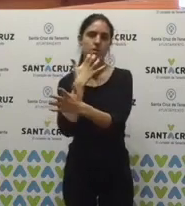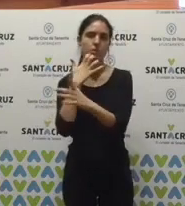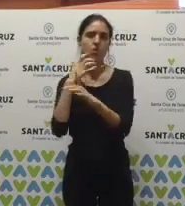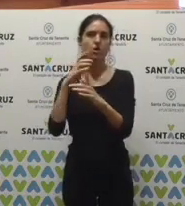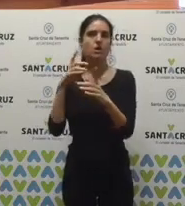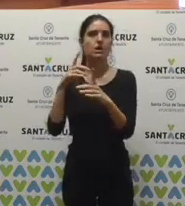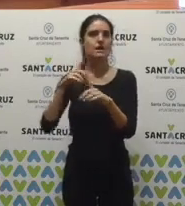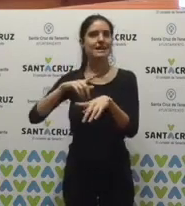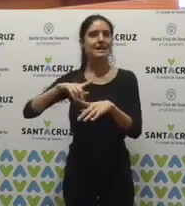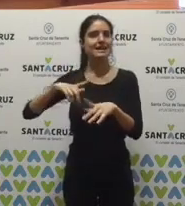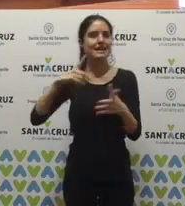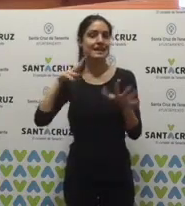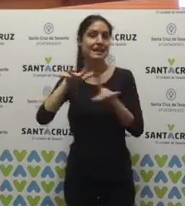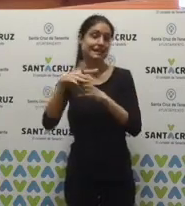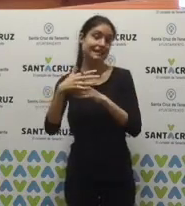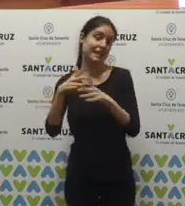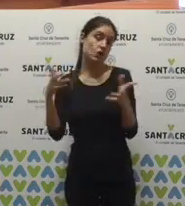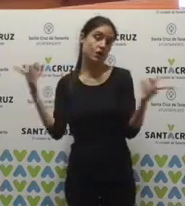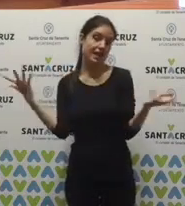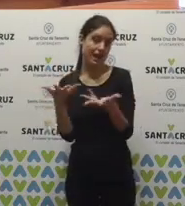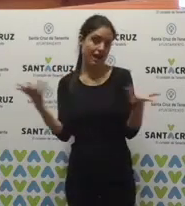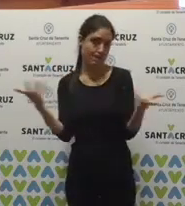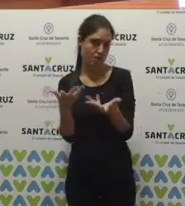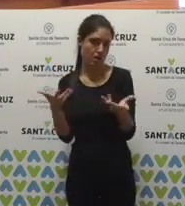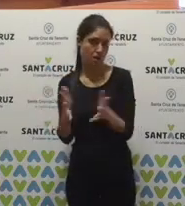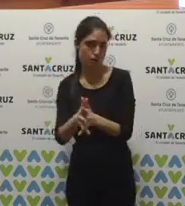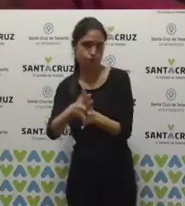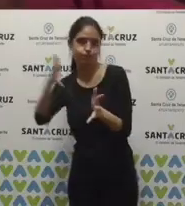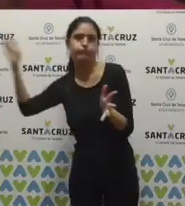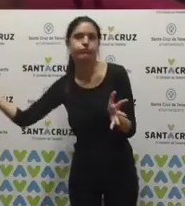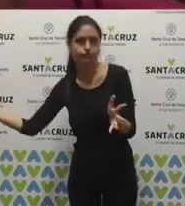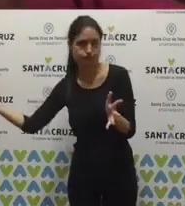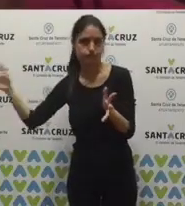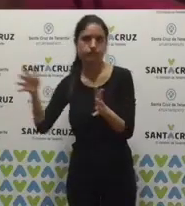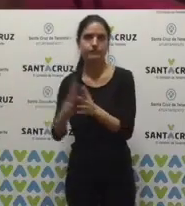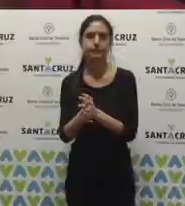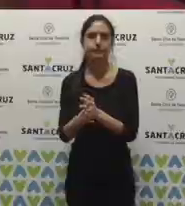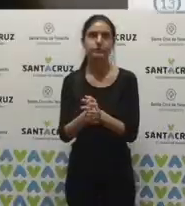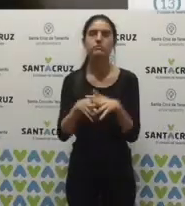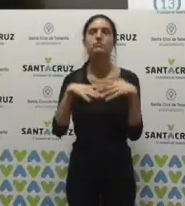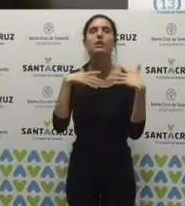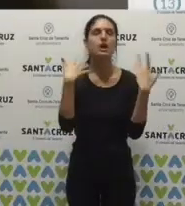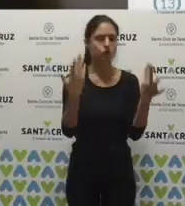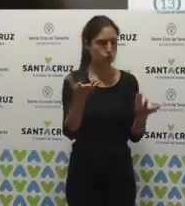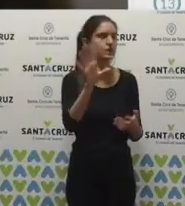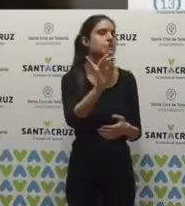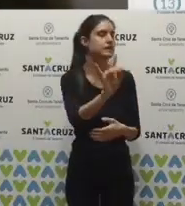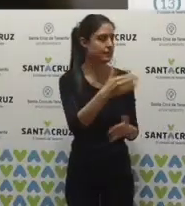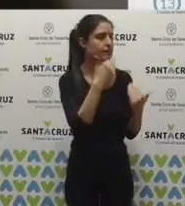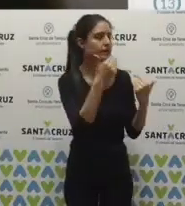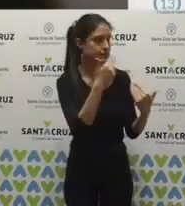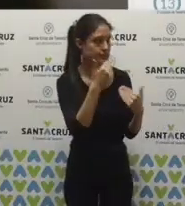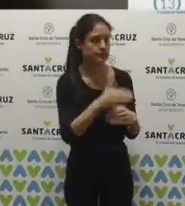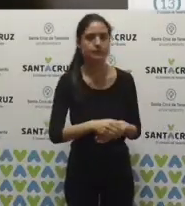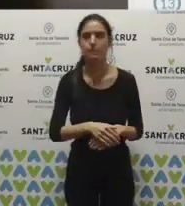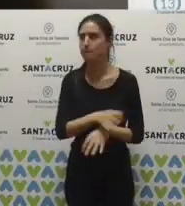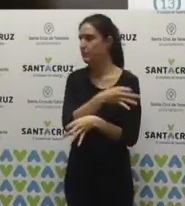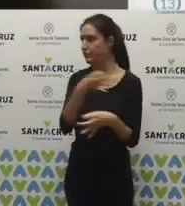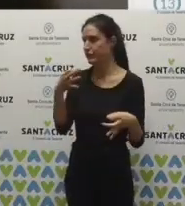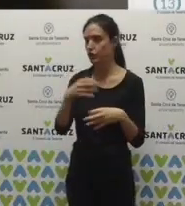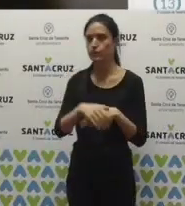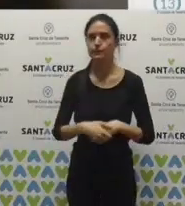alarma y todas esas cosas que ya las ha retirado don guillermo de acuerdo entonces sí bajaremos a favor de la moción gracias perfecto